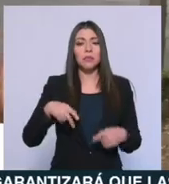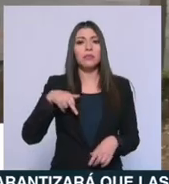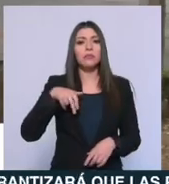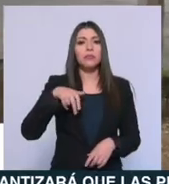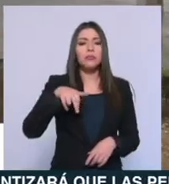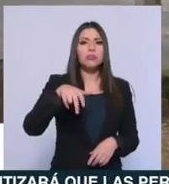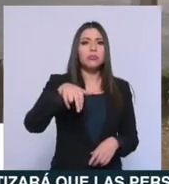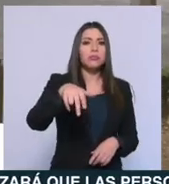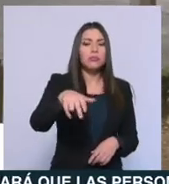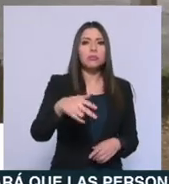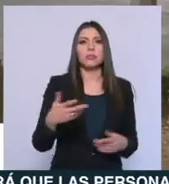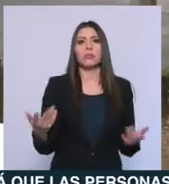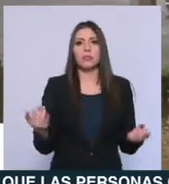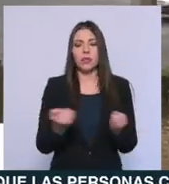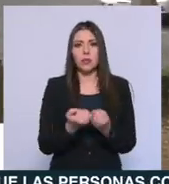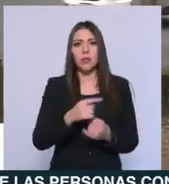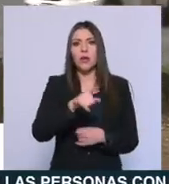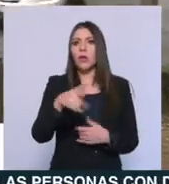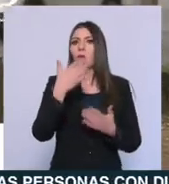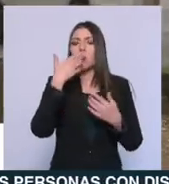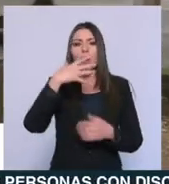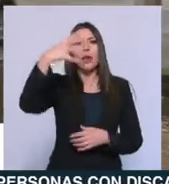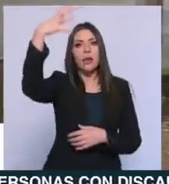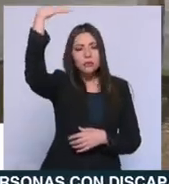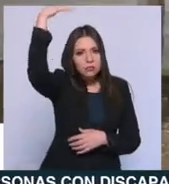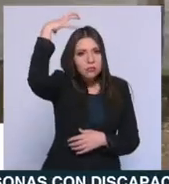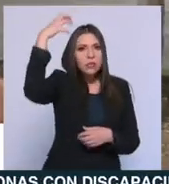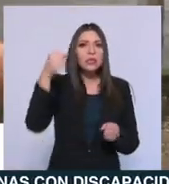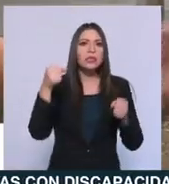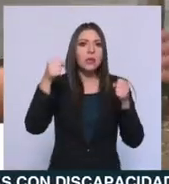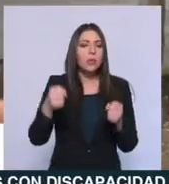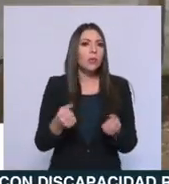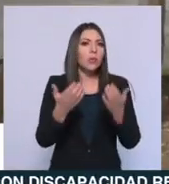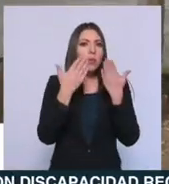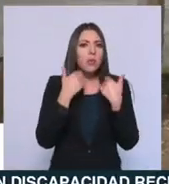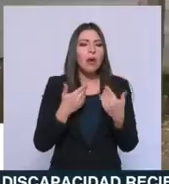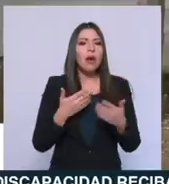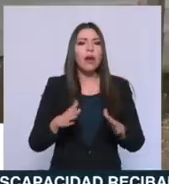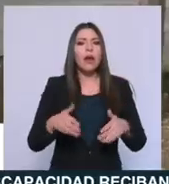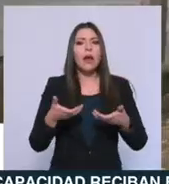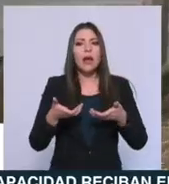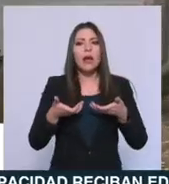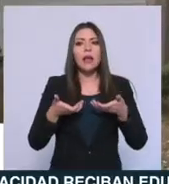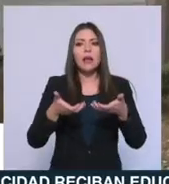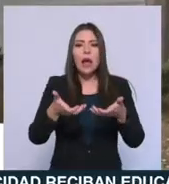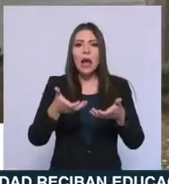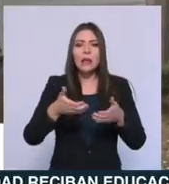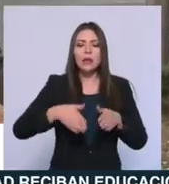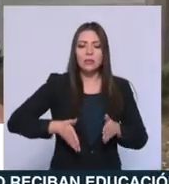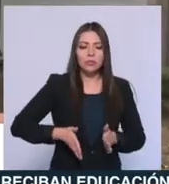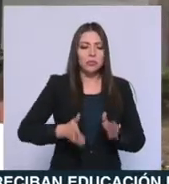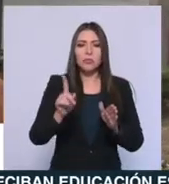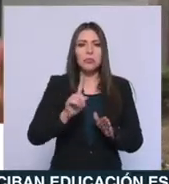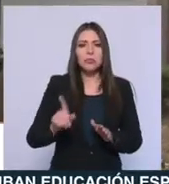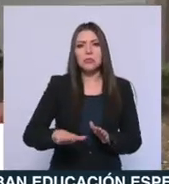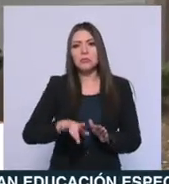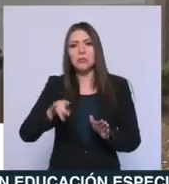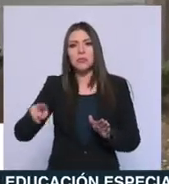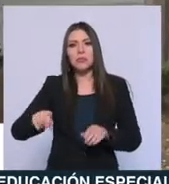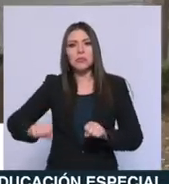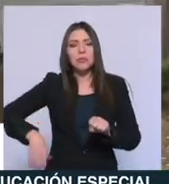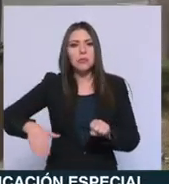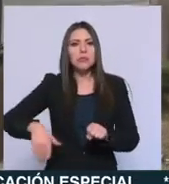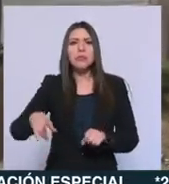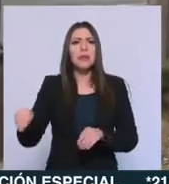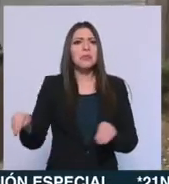para ellos mismos, o sea, no tienen casco, no tienen seguridad, y aparte andan en las banquetas, y no se mueven, o sea, y vos le decís, no, oye,